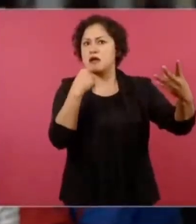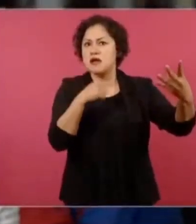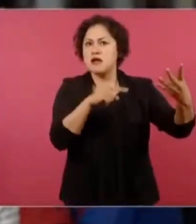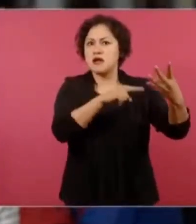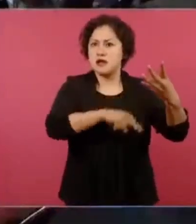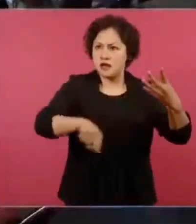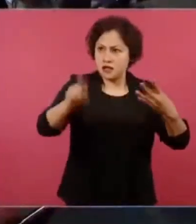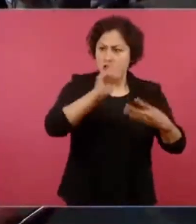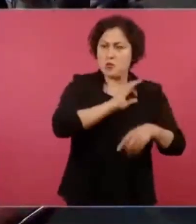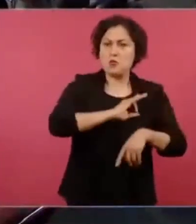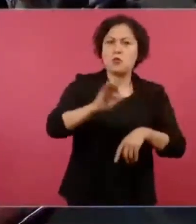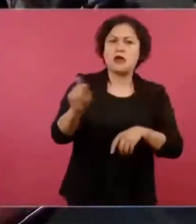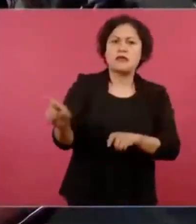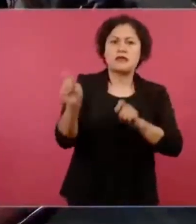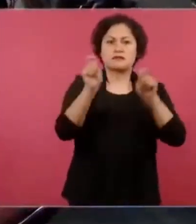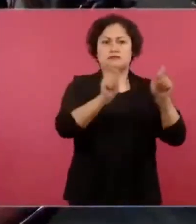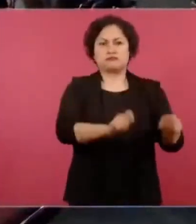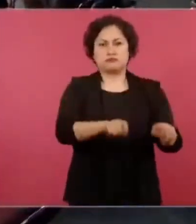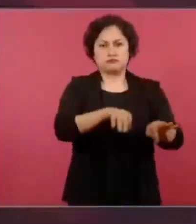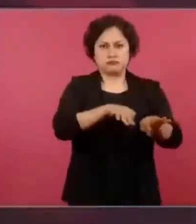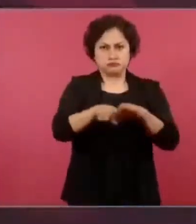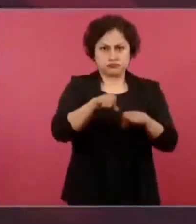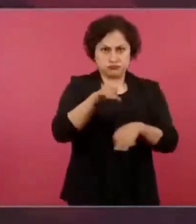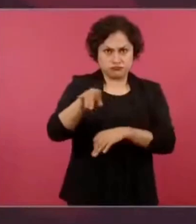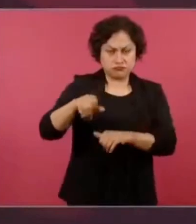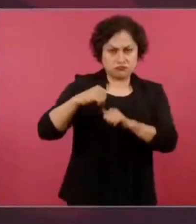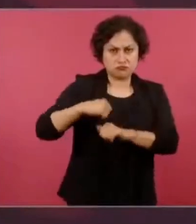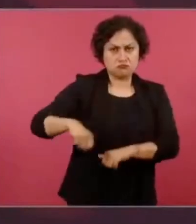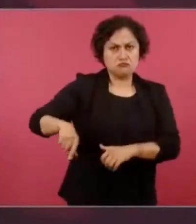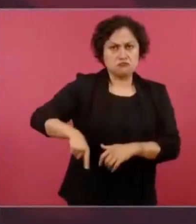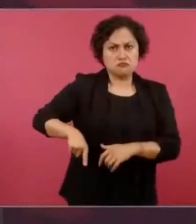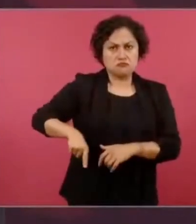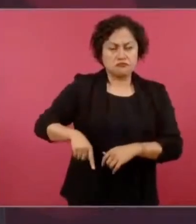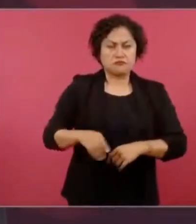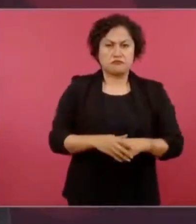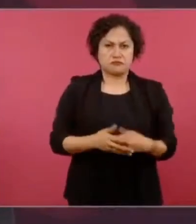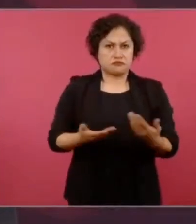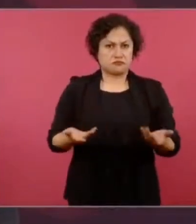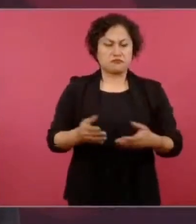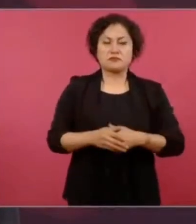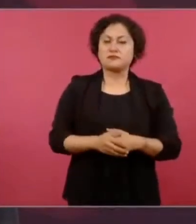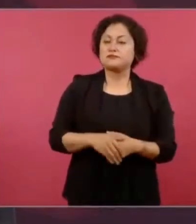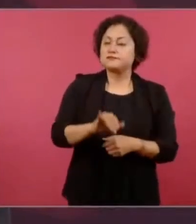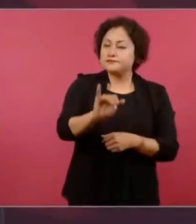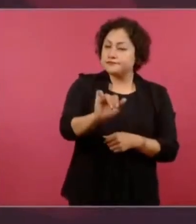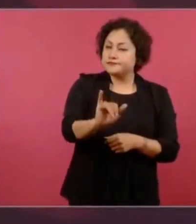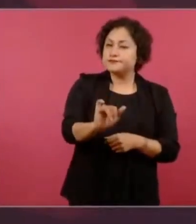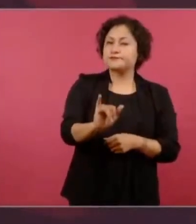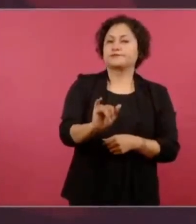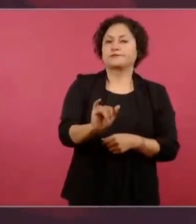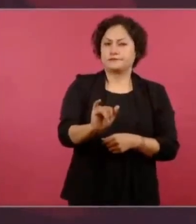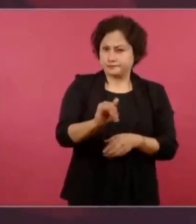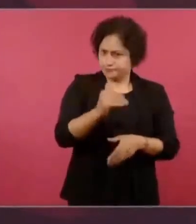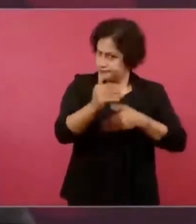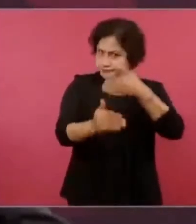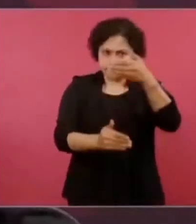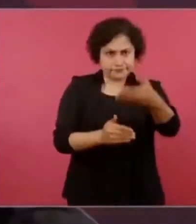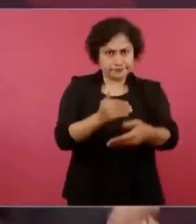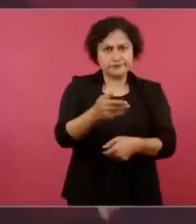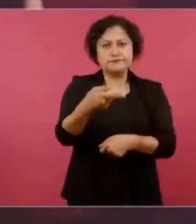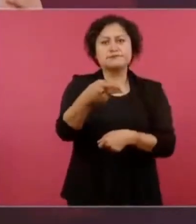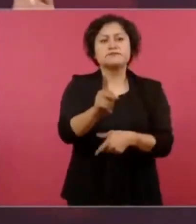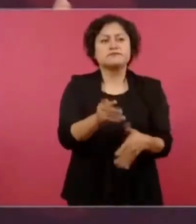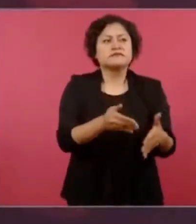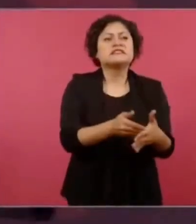público? Sí, se avanza, pero hay muchas trabas. Es que